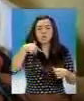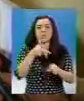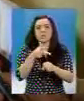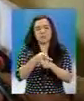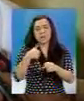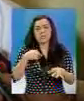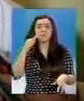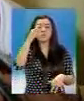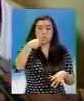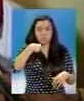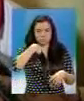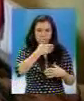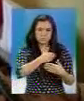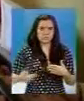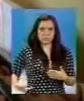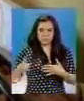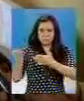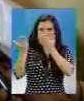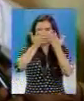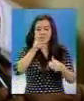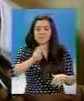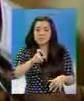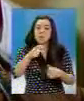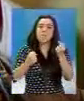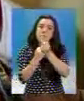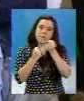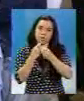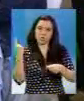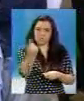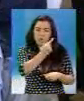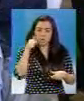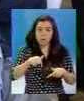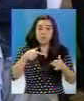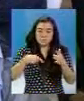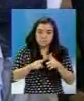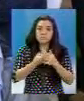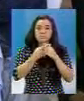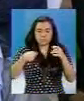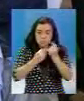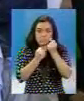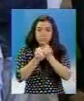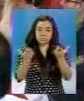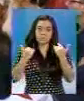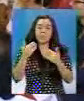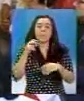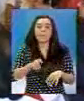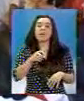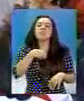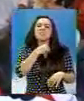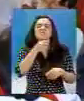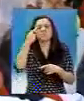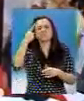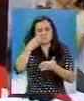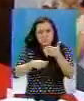reivindicar cambios profundos en el país, por eso nos llamamos Movimiento Nueva República. García dijo además que uno de sus retos es cambiar el sistema